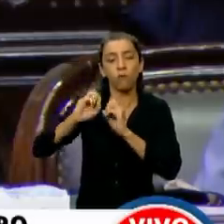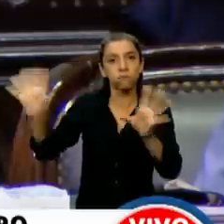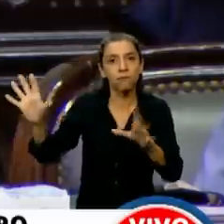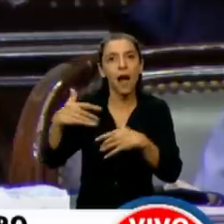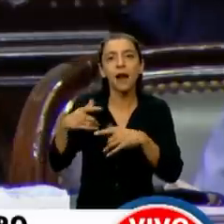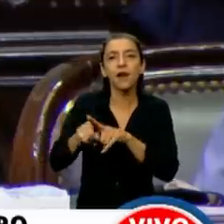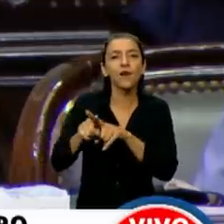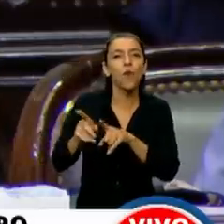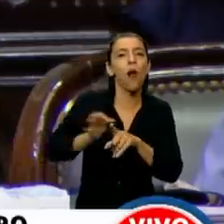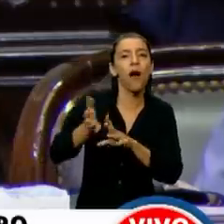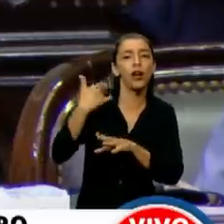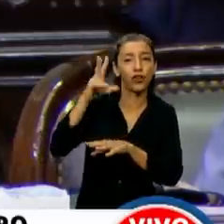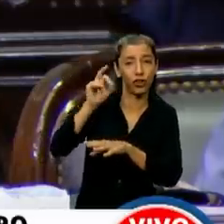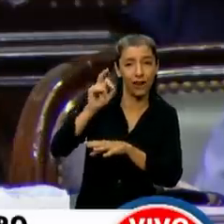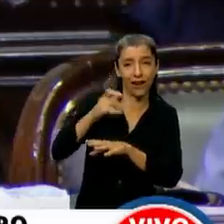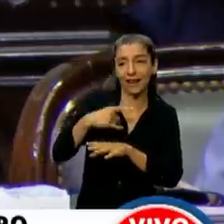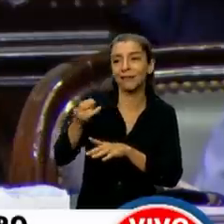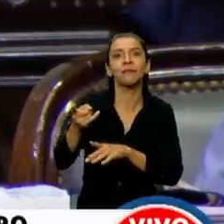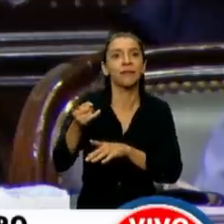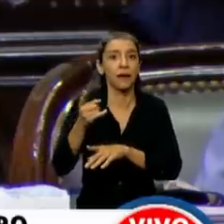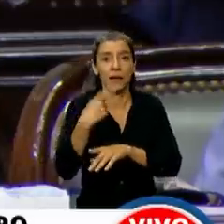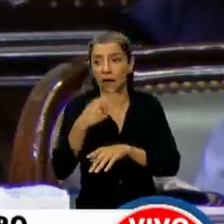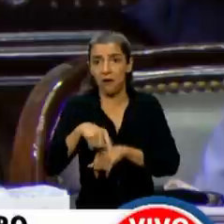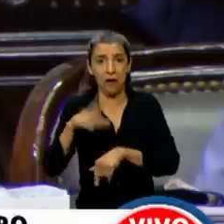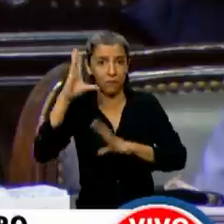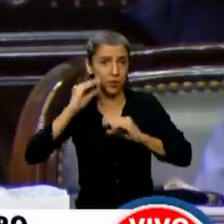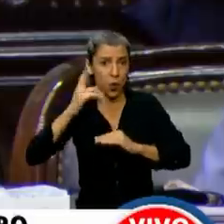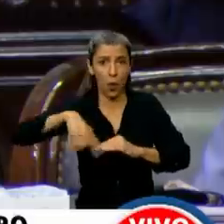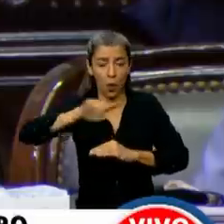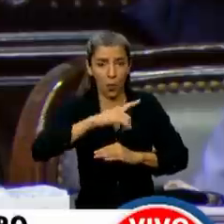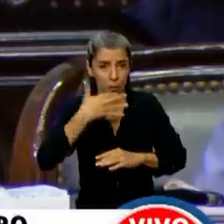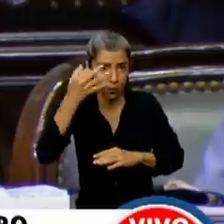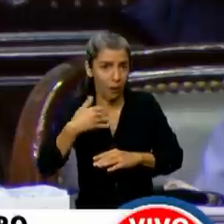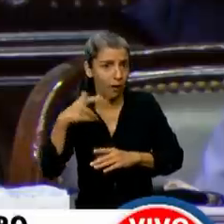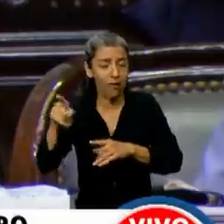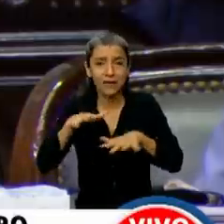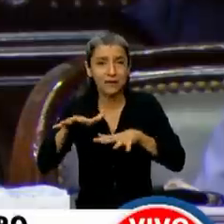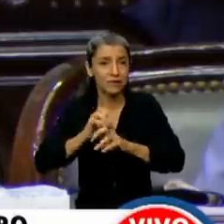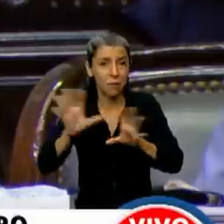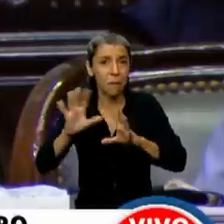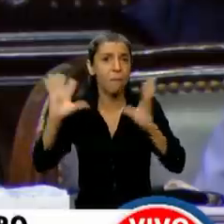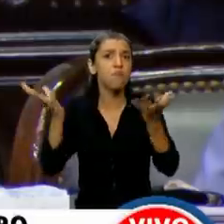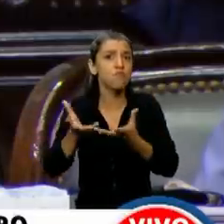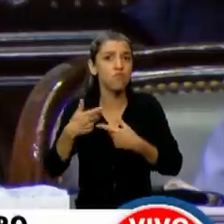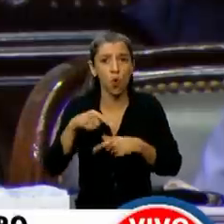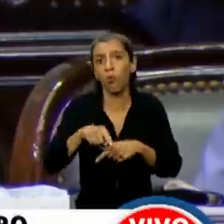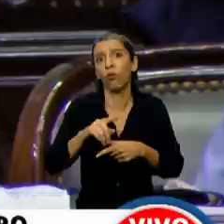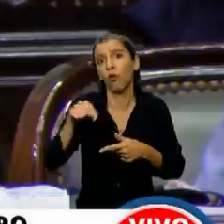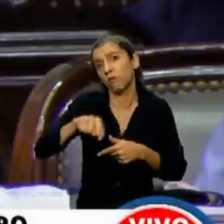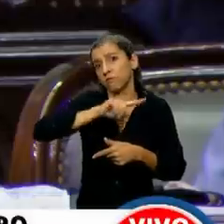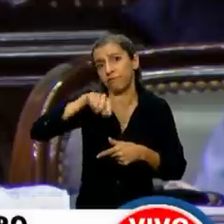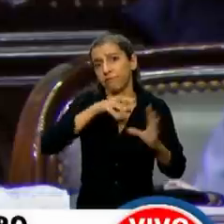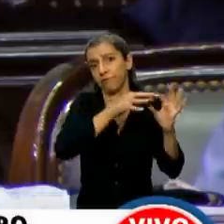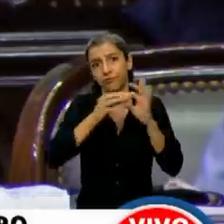años 30 y que nadie retoman los análisis económicos aquí en el bloque opositor en el congreso